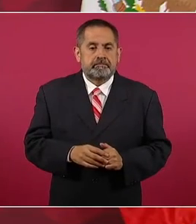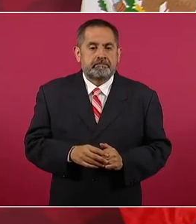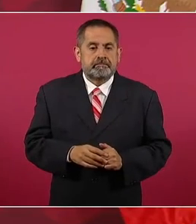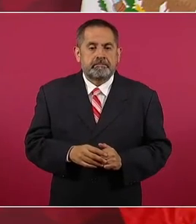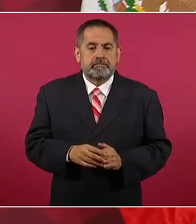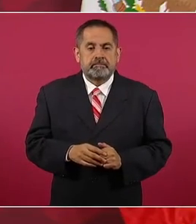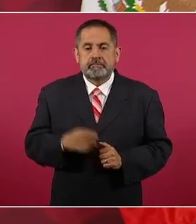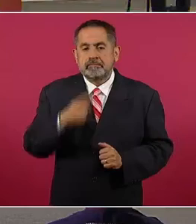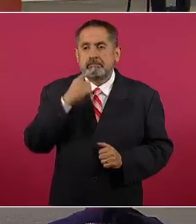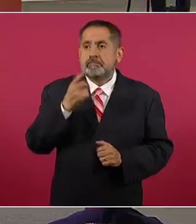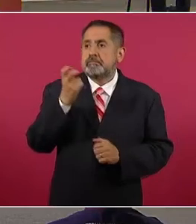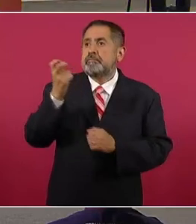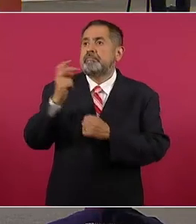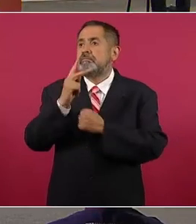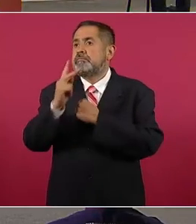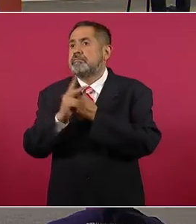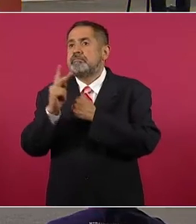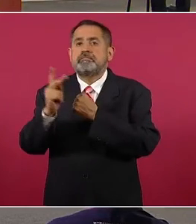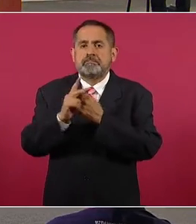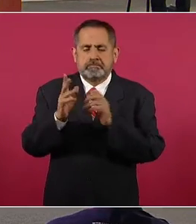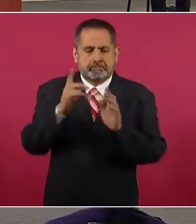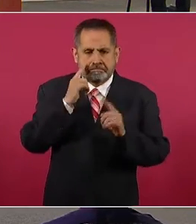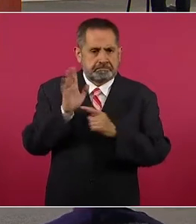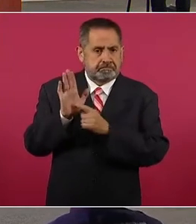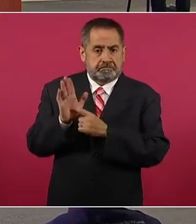hablar de ningún país,